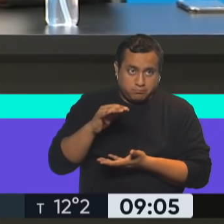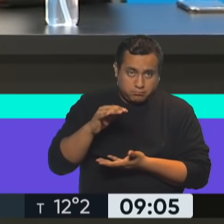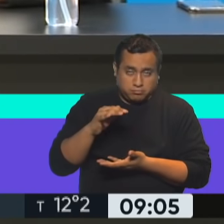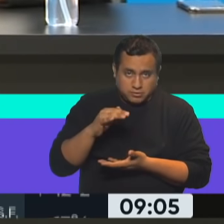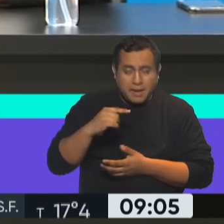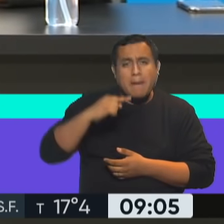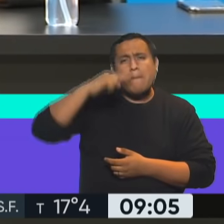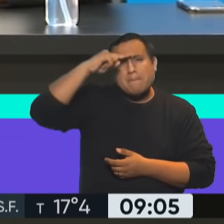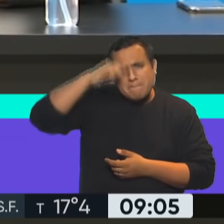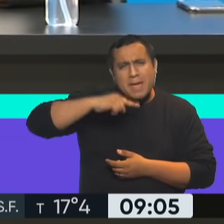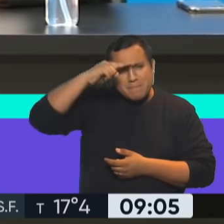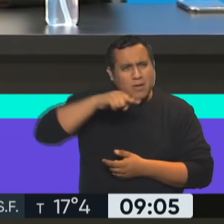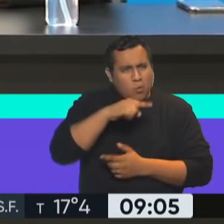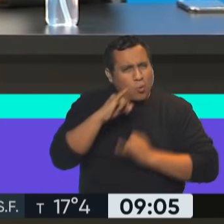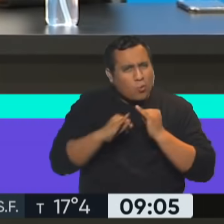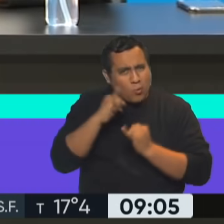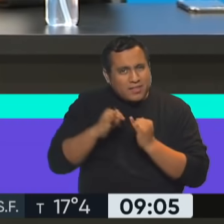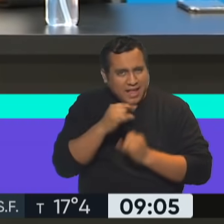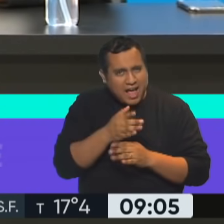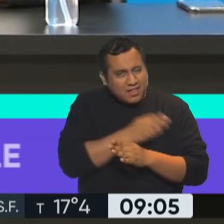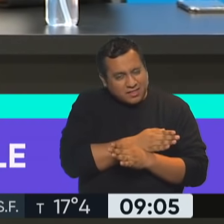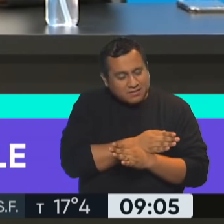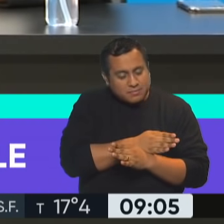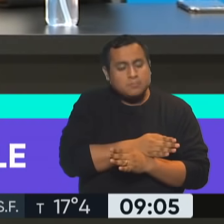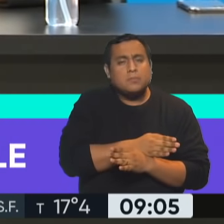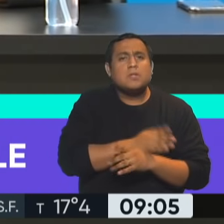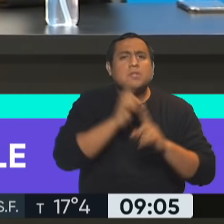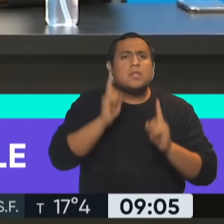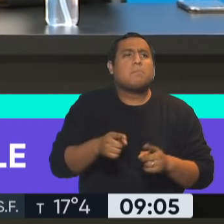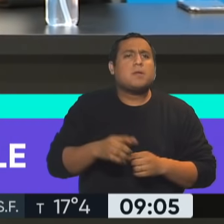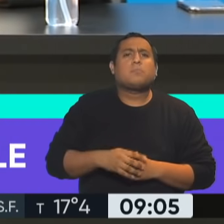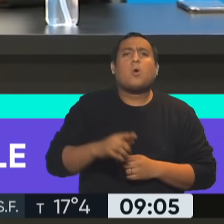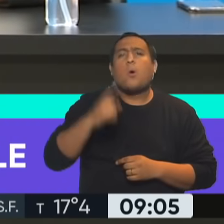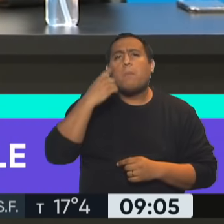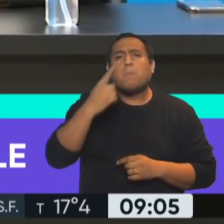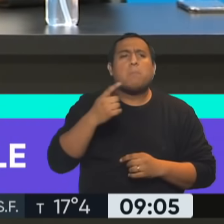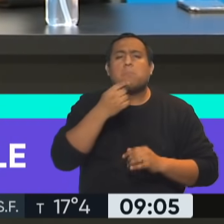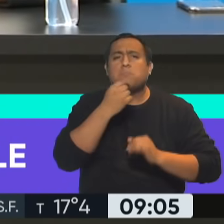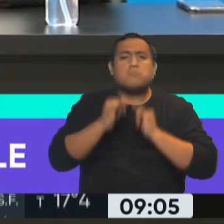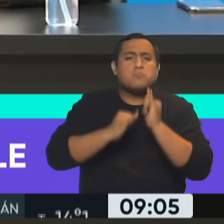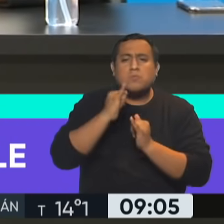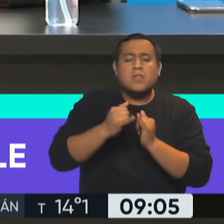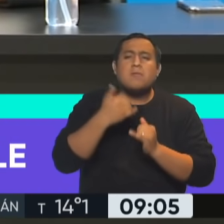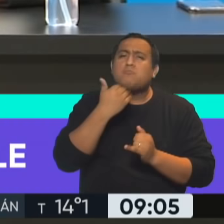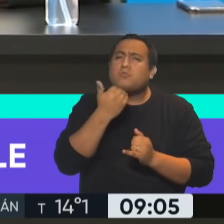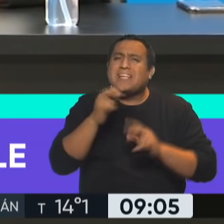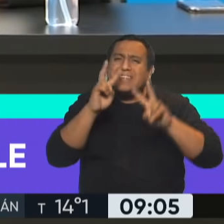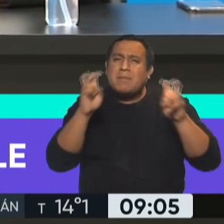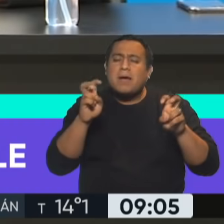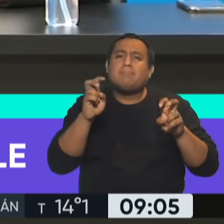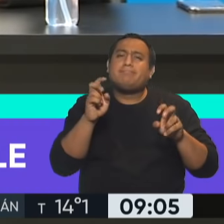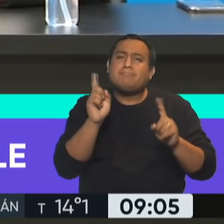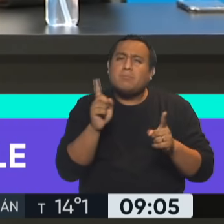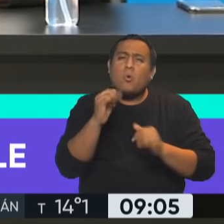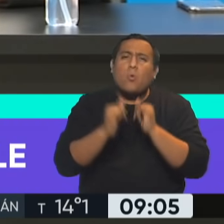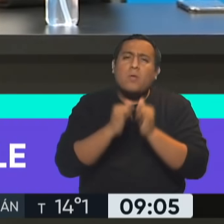mensual que usted recién mencionaba, ministra, y en lo que tiene que ver con migraciones, quizás no me quedó claro y lo pudo haber dicho, si está abierta